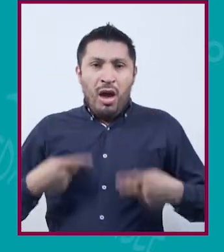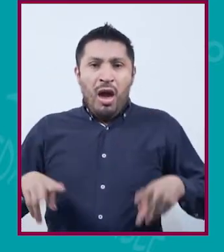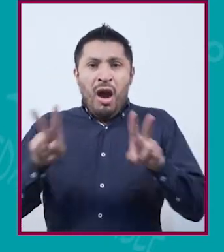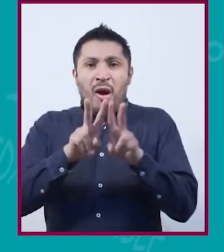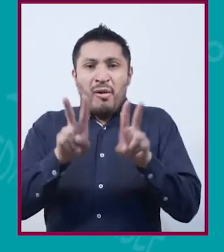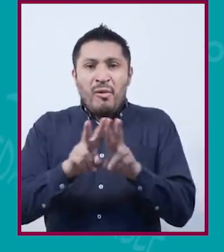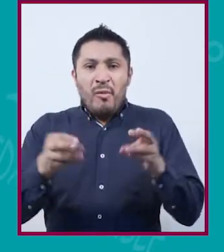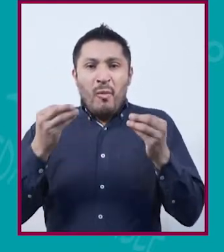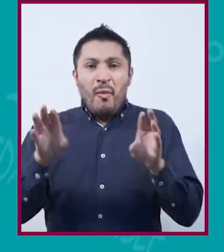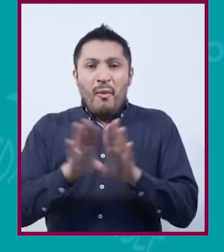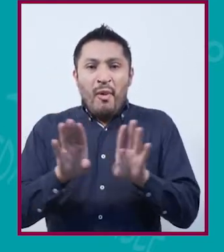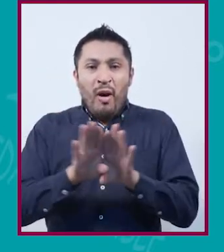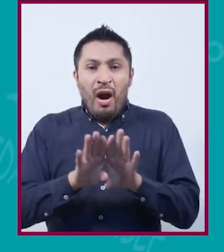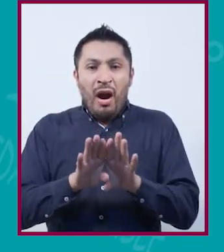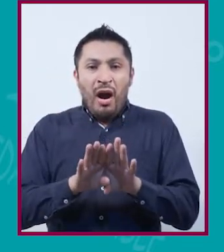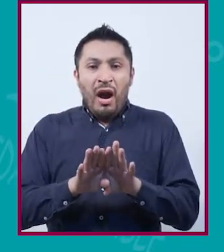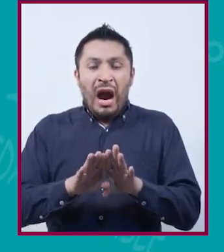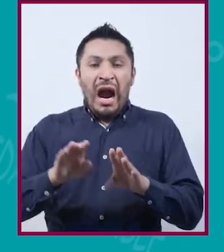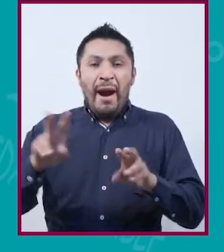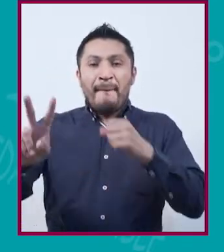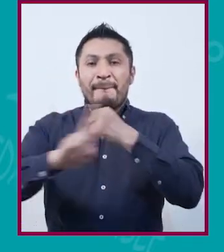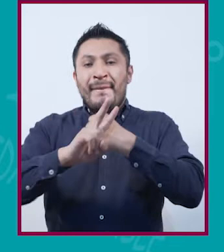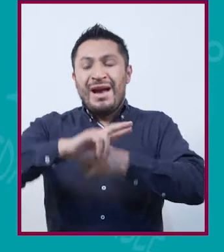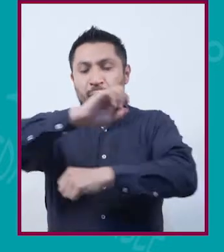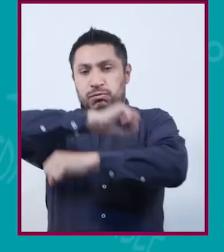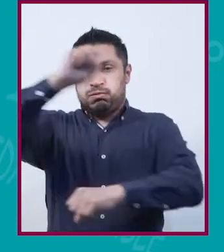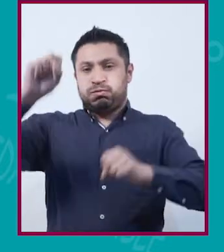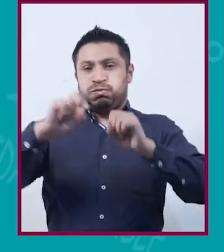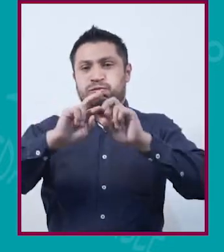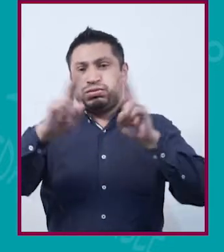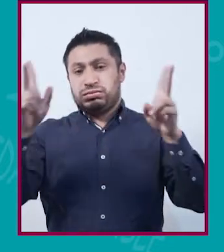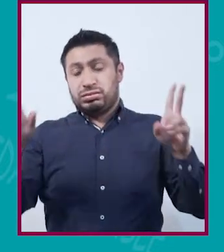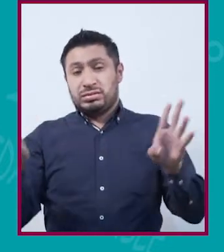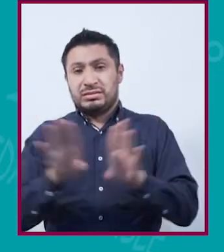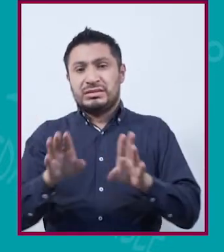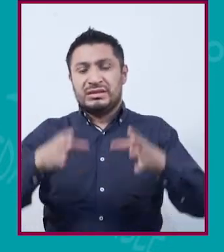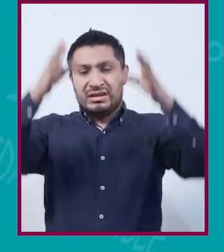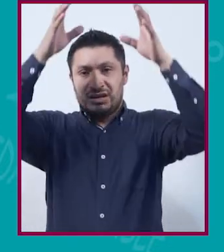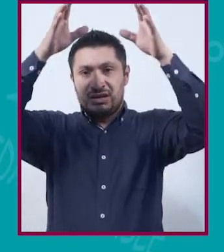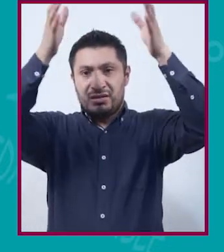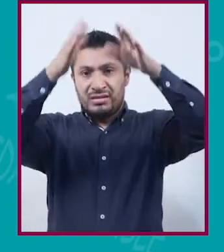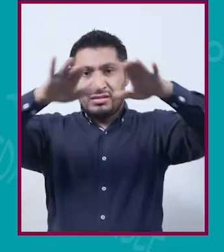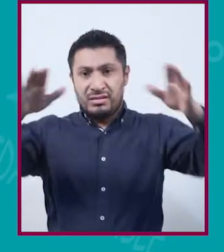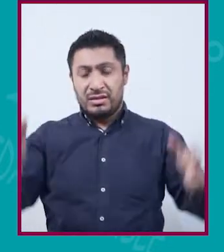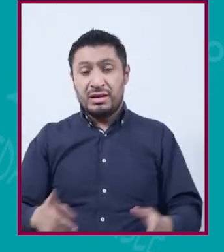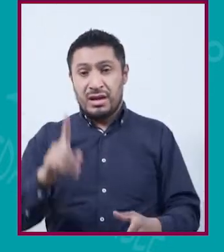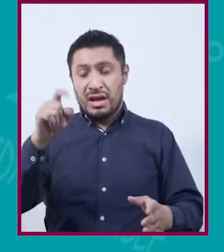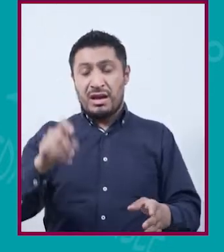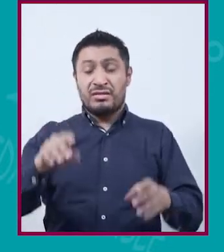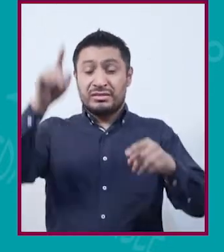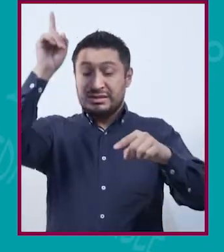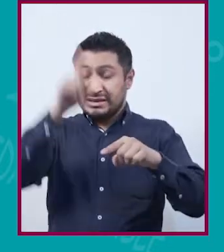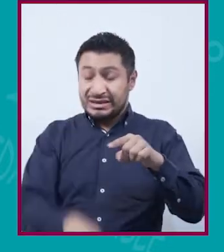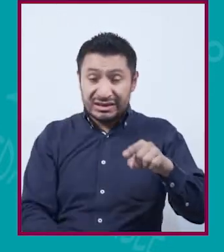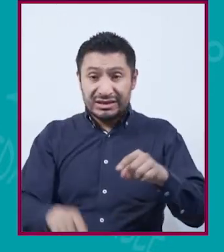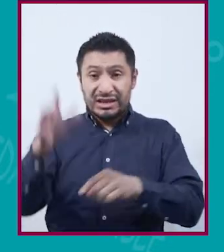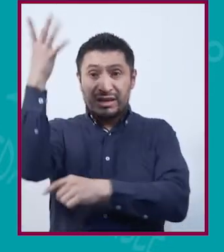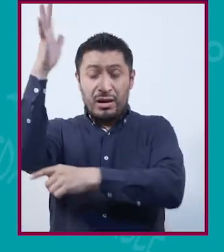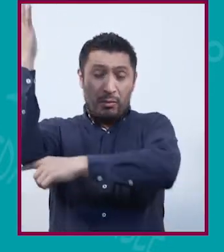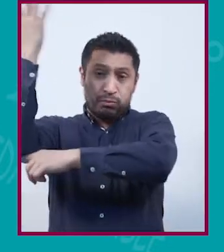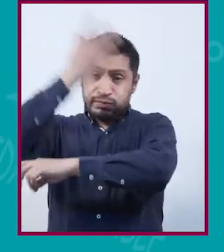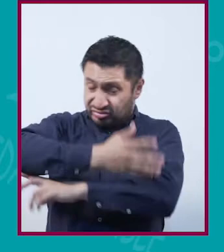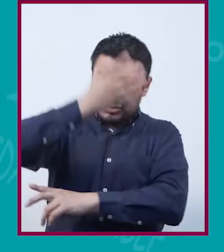entre muchos vecinos a muchos se les reventaron lo que fueron cristales, se les salieron volando tinacos, les cayeron árboles a